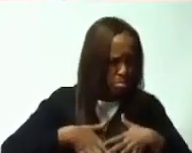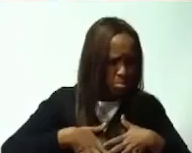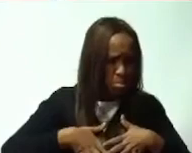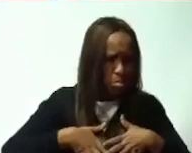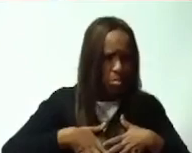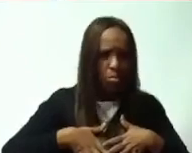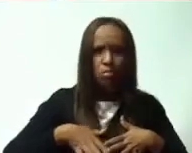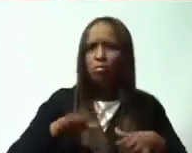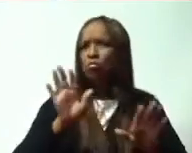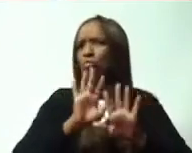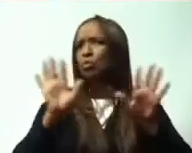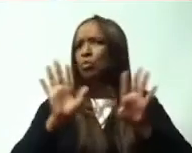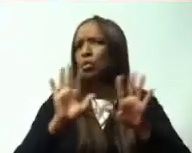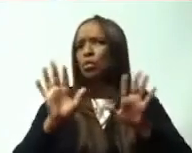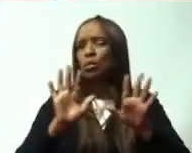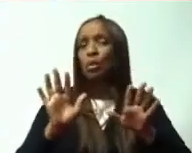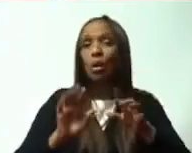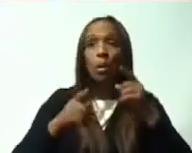derramadas